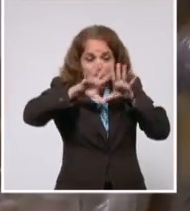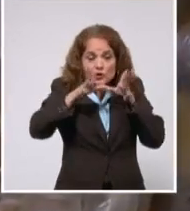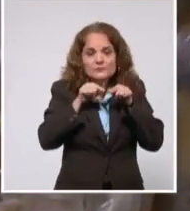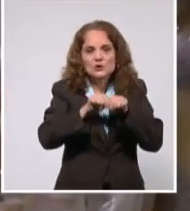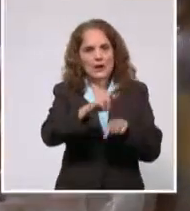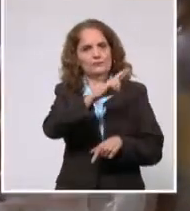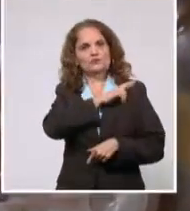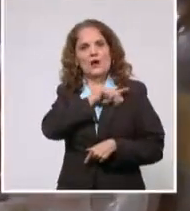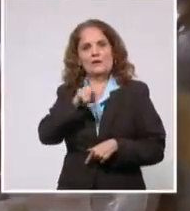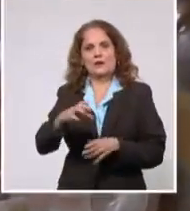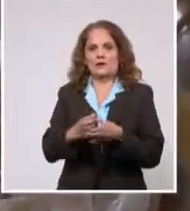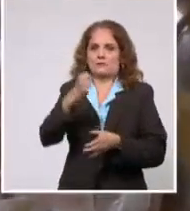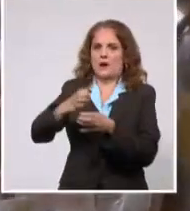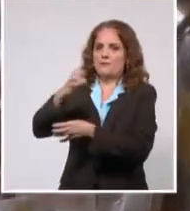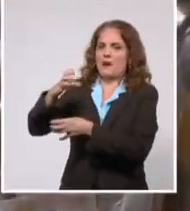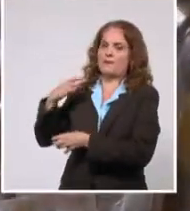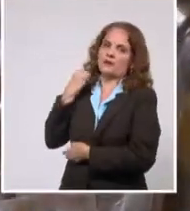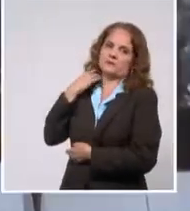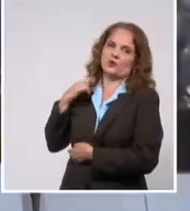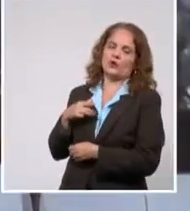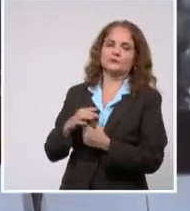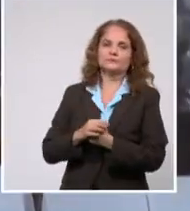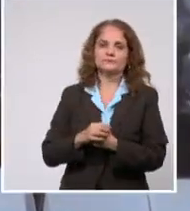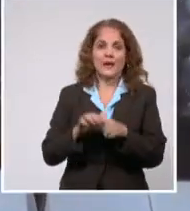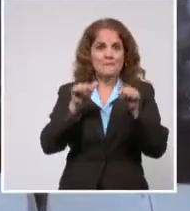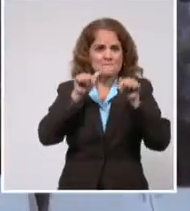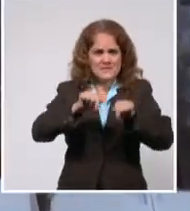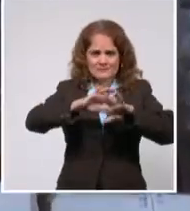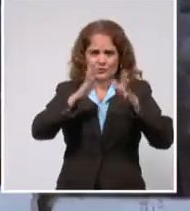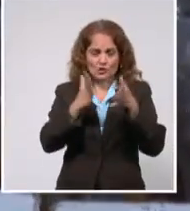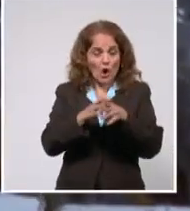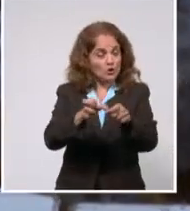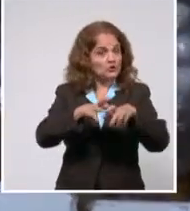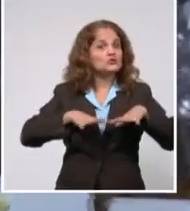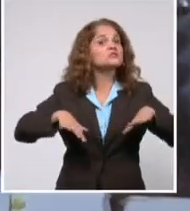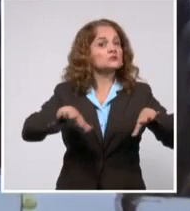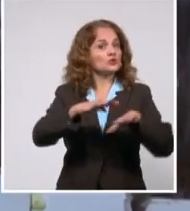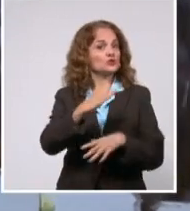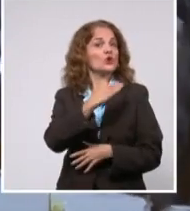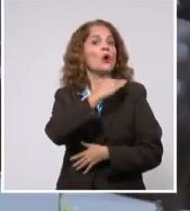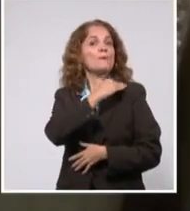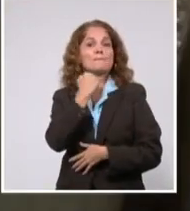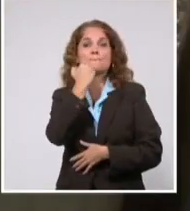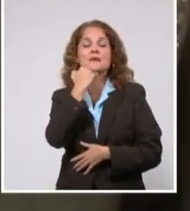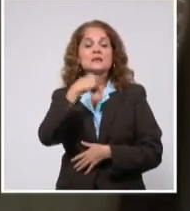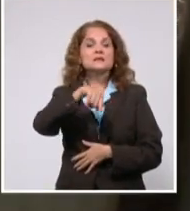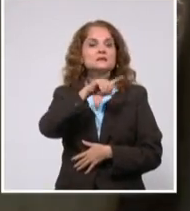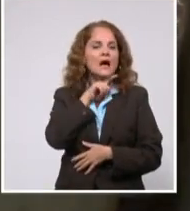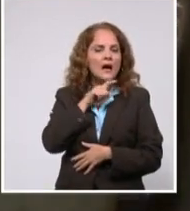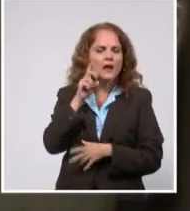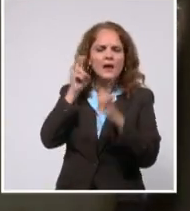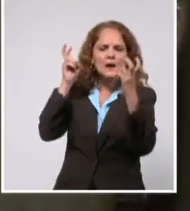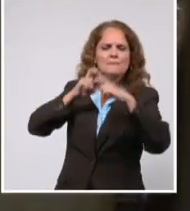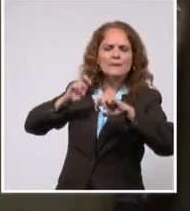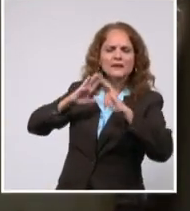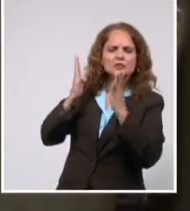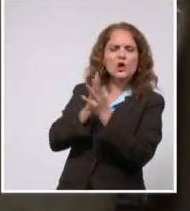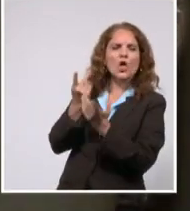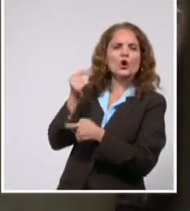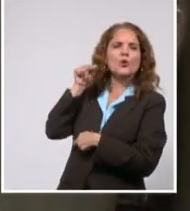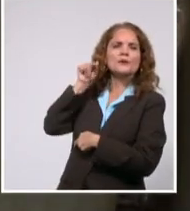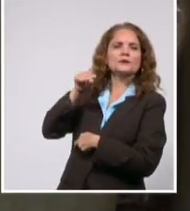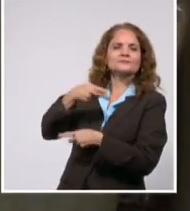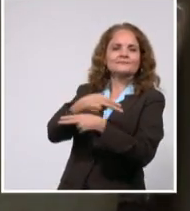A partir de este hecho, el Ministerio del Interior solicitó una comprobación económica al restaurante Presa Minerva, la cual determinó